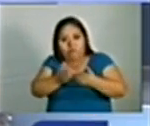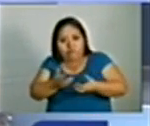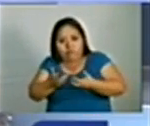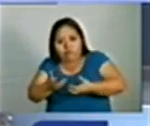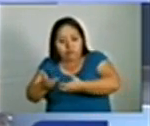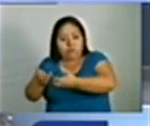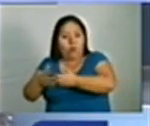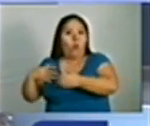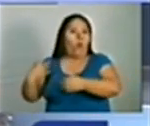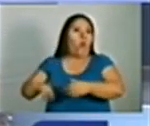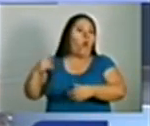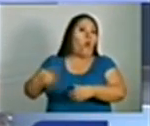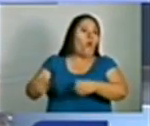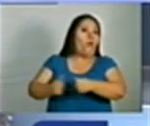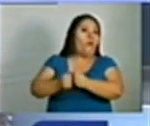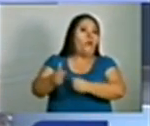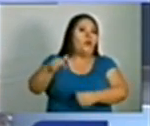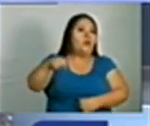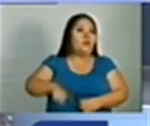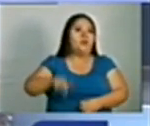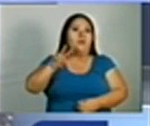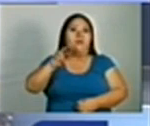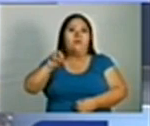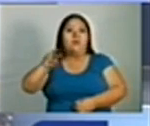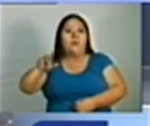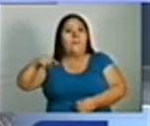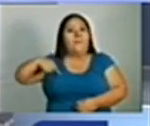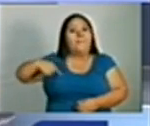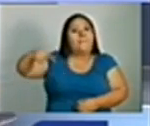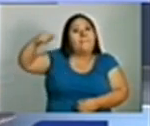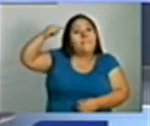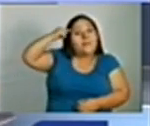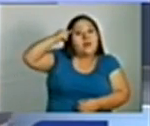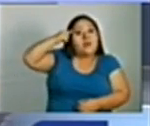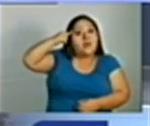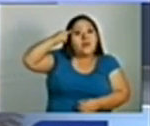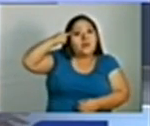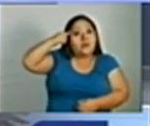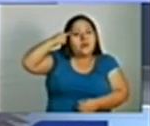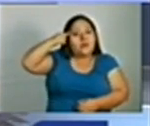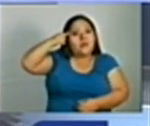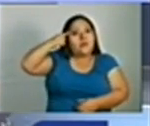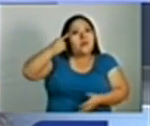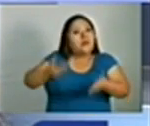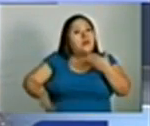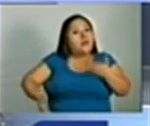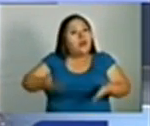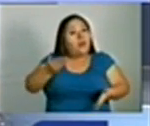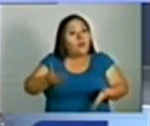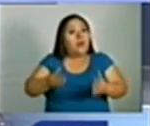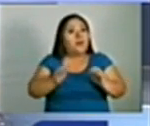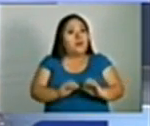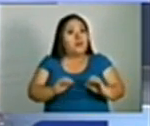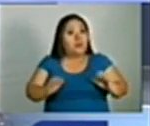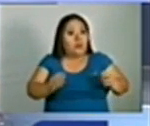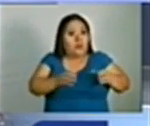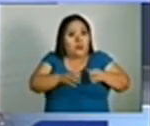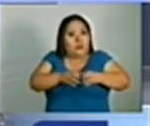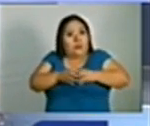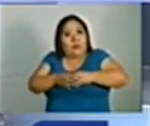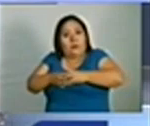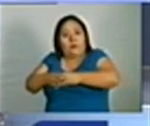niveles sin precedentes este 2023. Se proyecta que como el año con más cruces de infantes con sus familias y